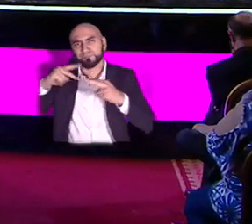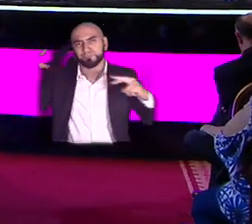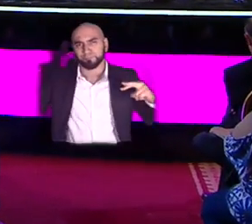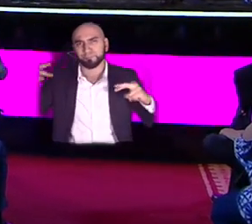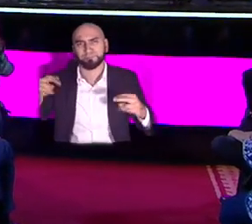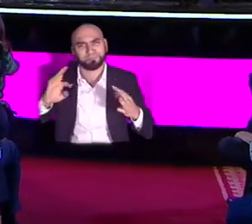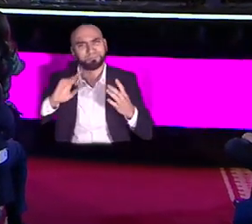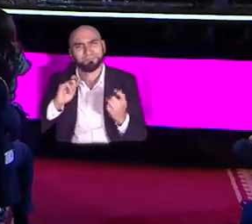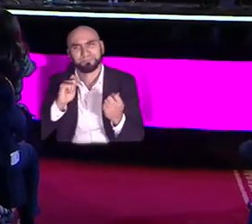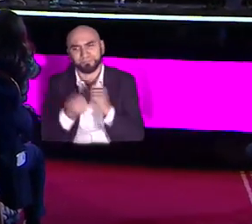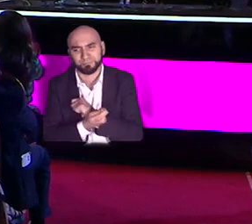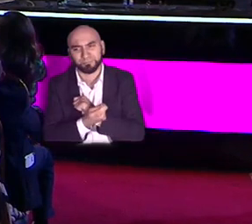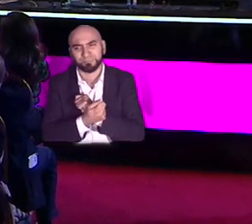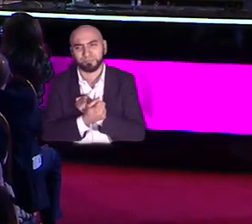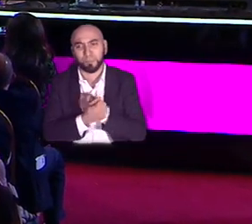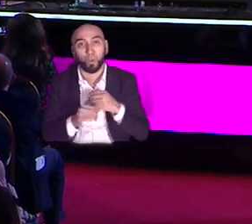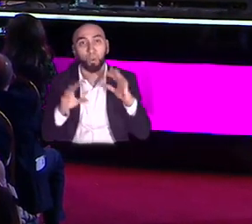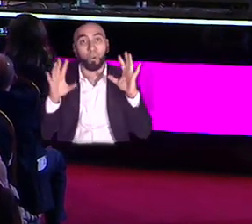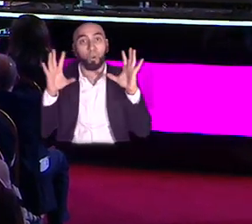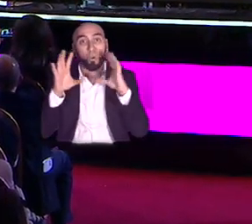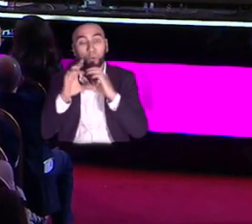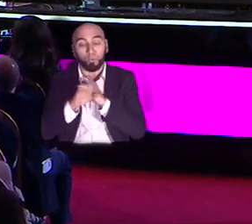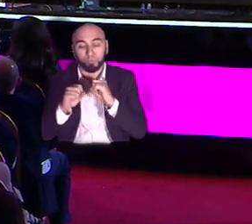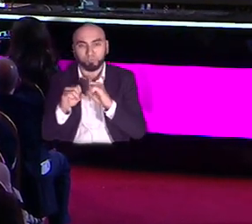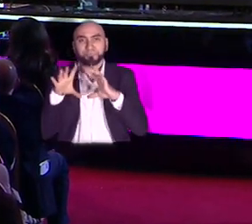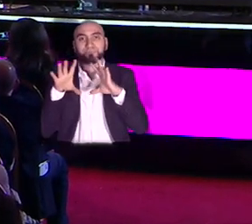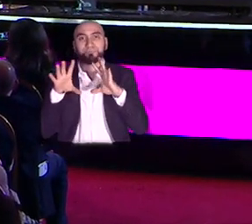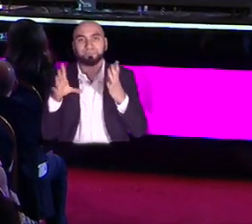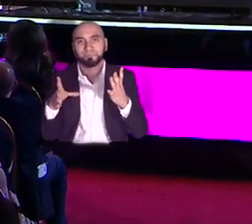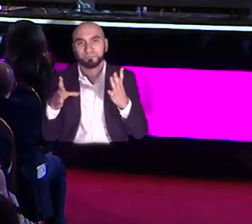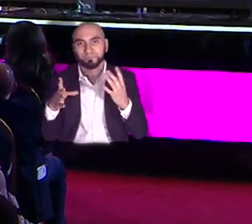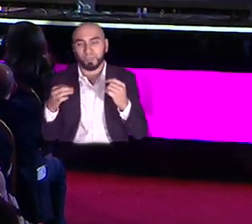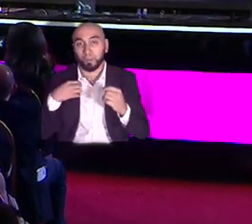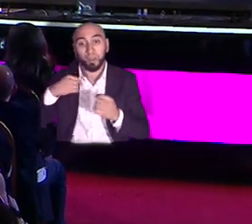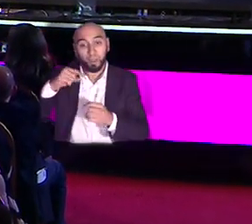de una medusa fluorescente.